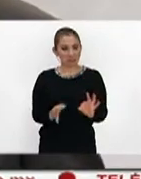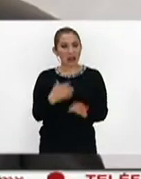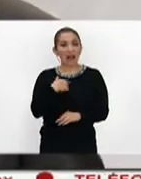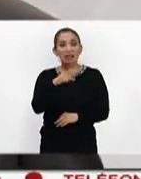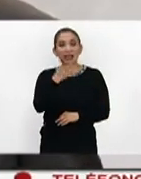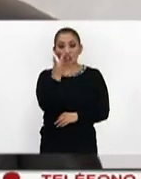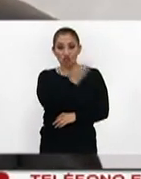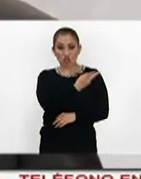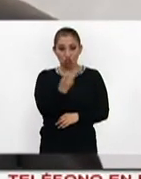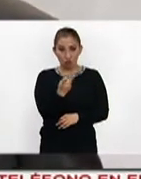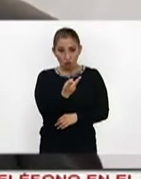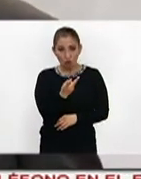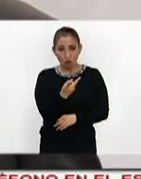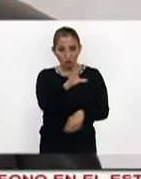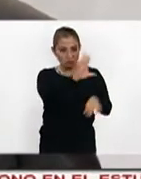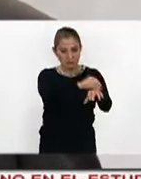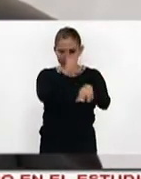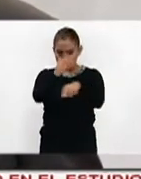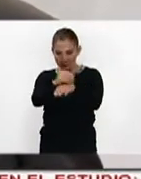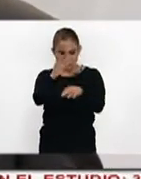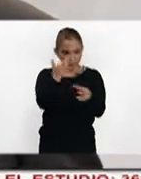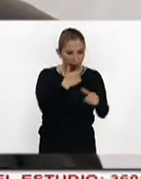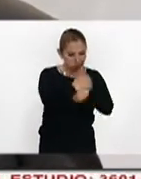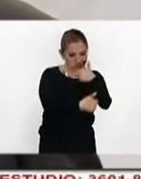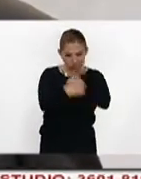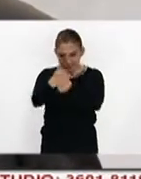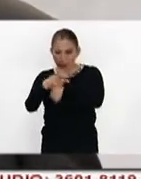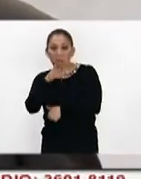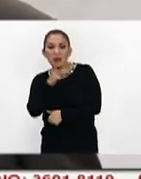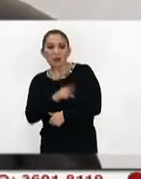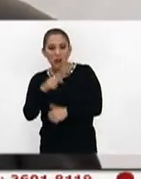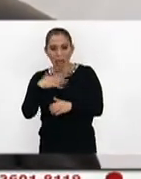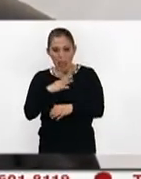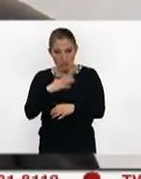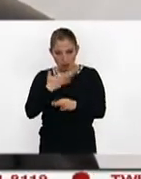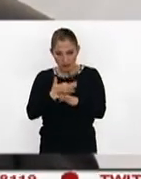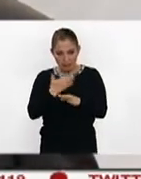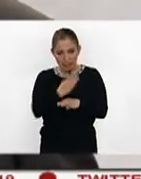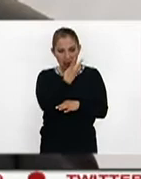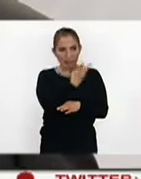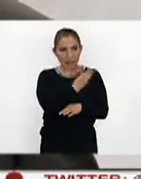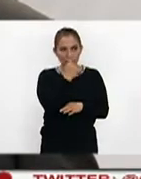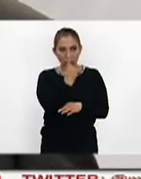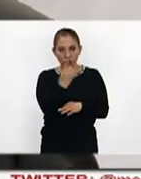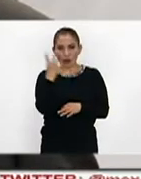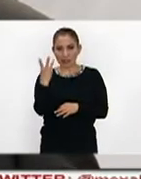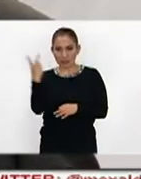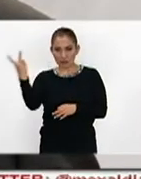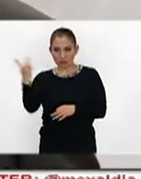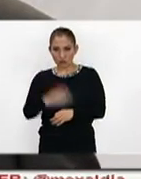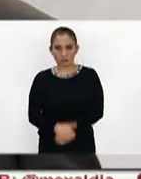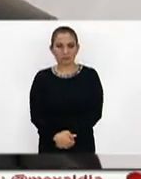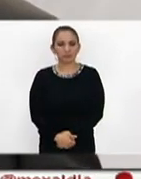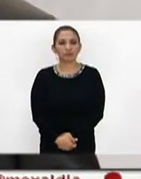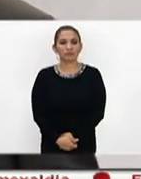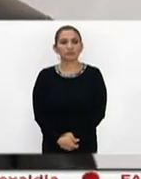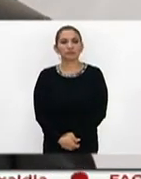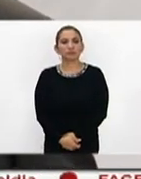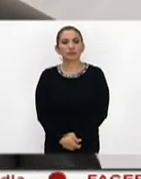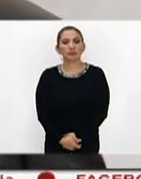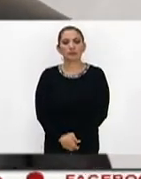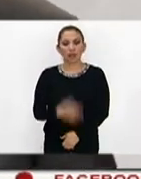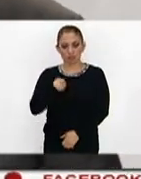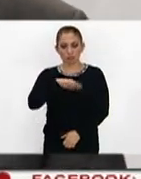concluir las 2 licitaciones petroleras en curso, la 3.1 y la 3.2.